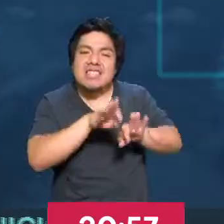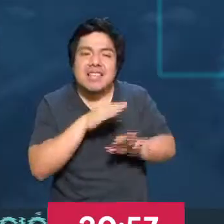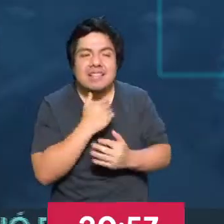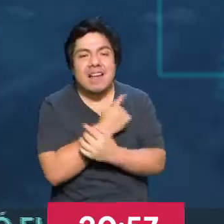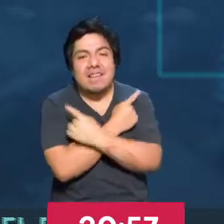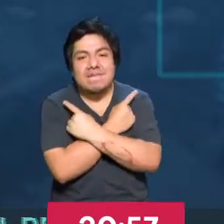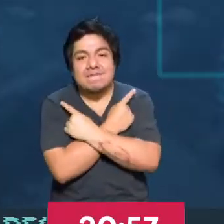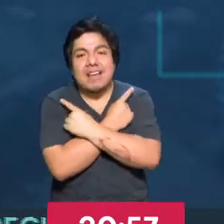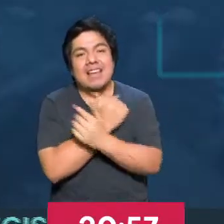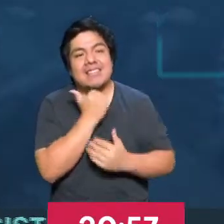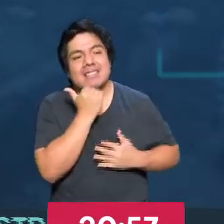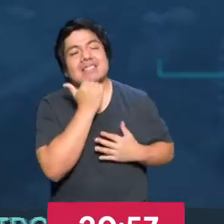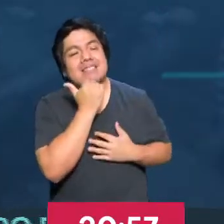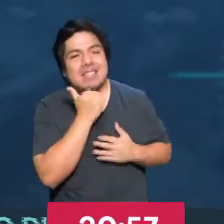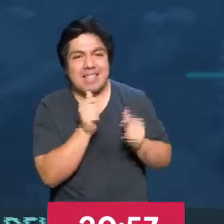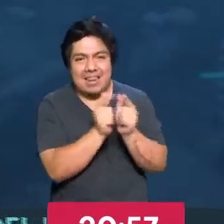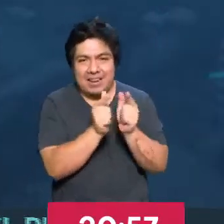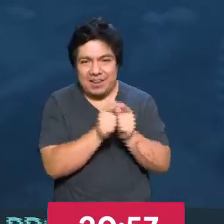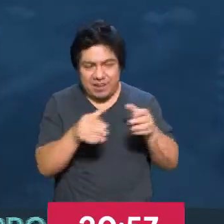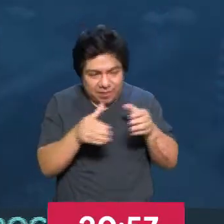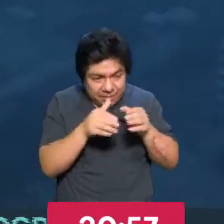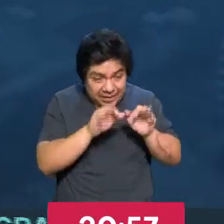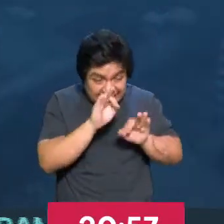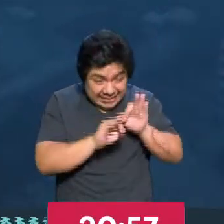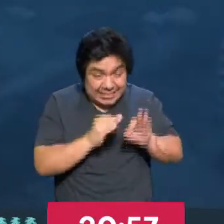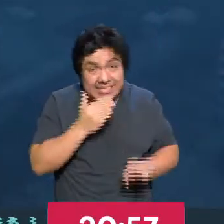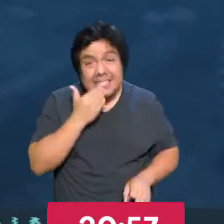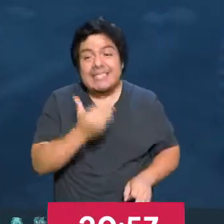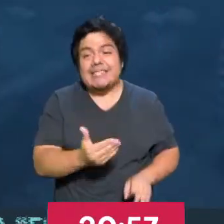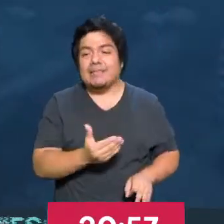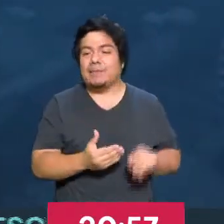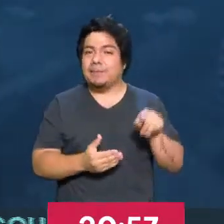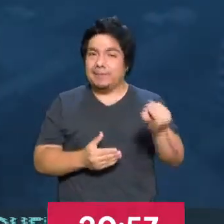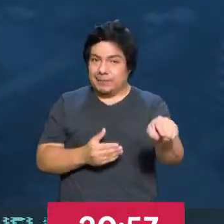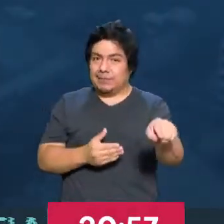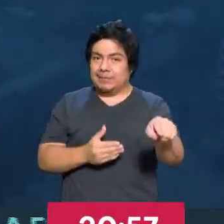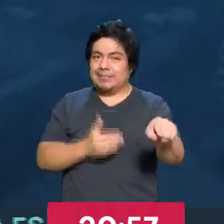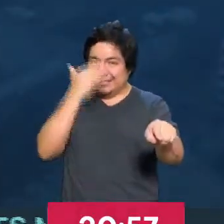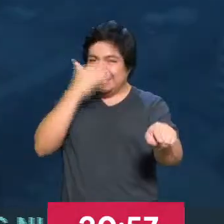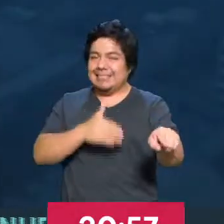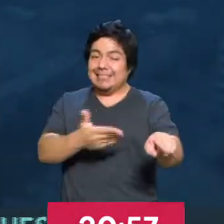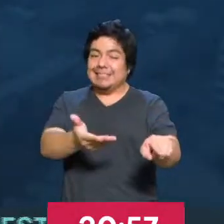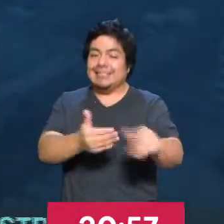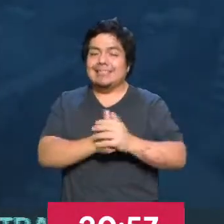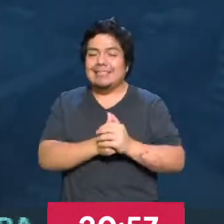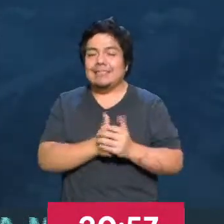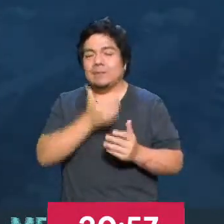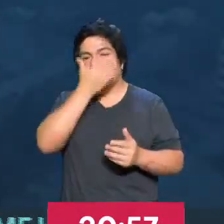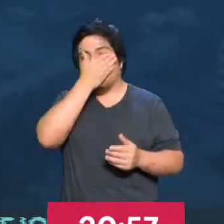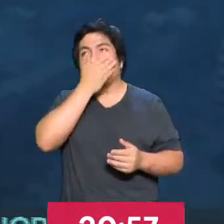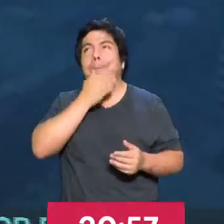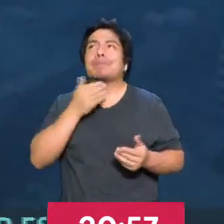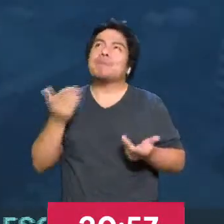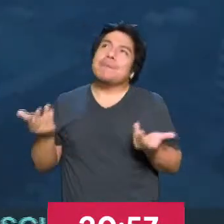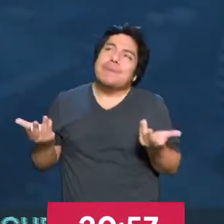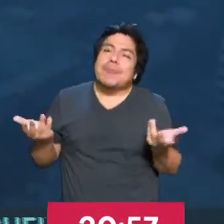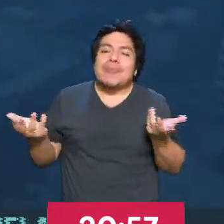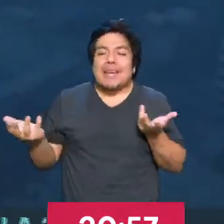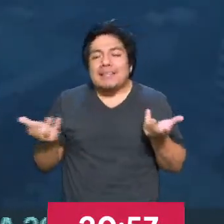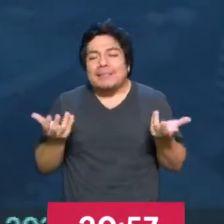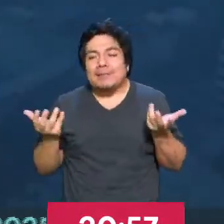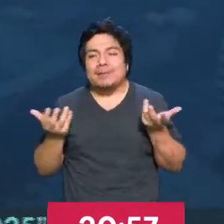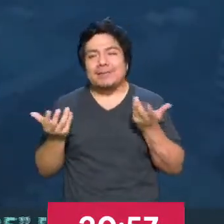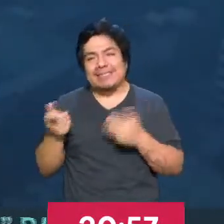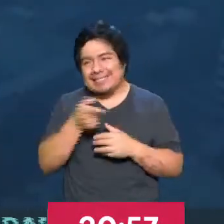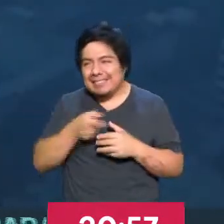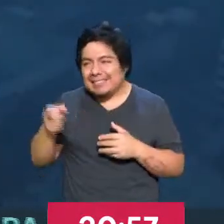a los grupos vulnerables, y que justamente esto sirva para que, como una